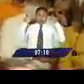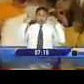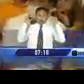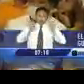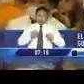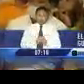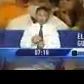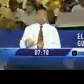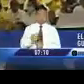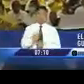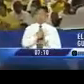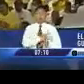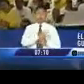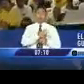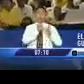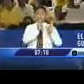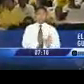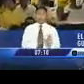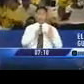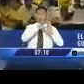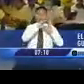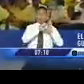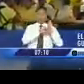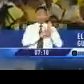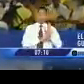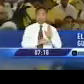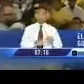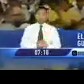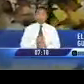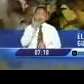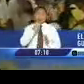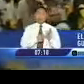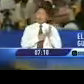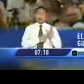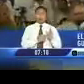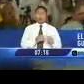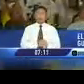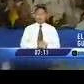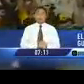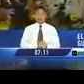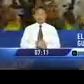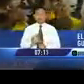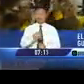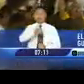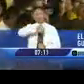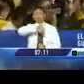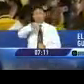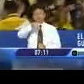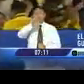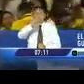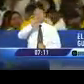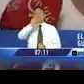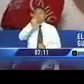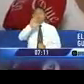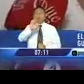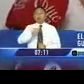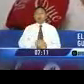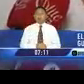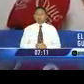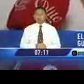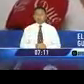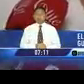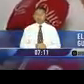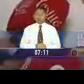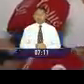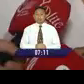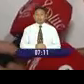estableció la lista de concejales para los 4 distritos. Por ejemplo, Jorge Acaiturri encabeza la lista del Distrito 1. El